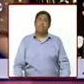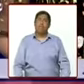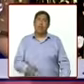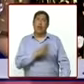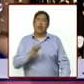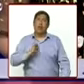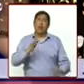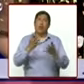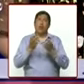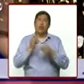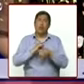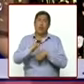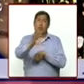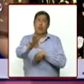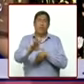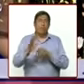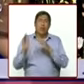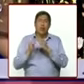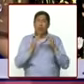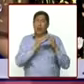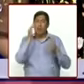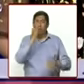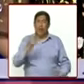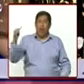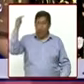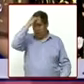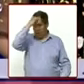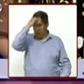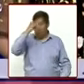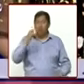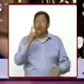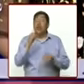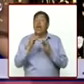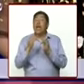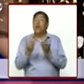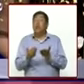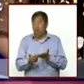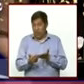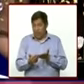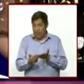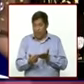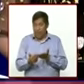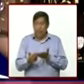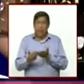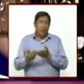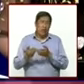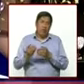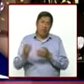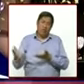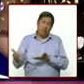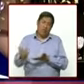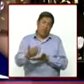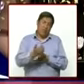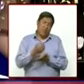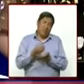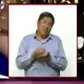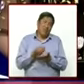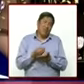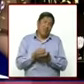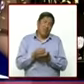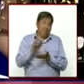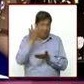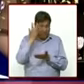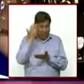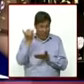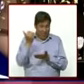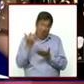Y yo quiero contarte que en la ciudad del Alto, la unidad educativa Guido Villagómez ha realizado una recolecta de dinero, porque